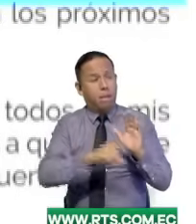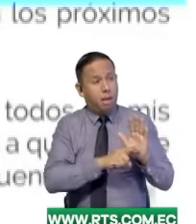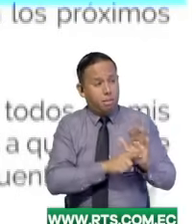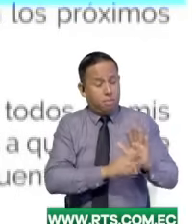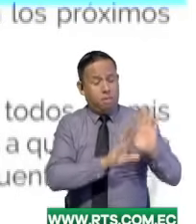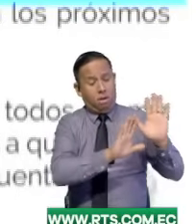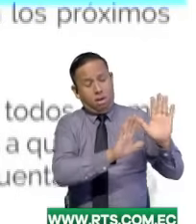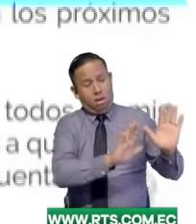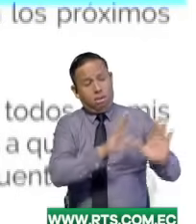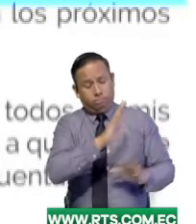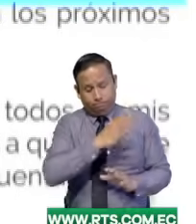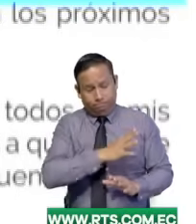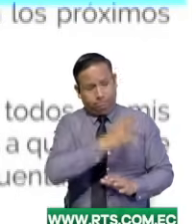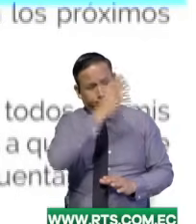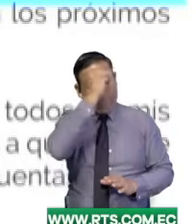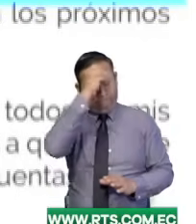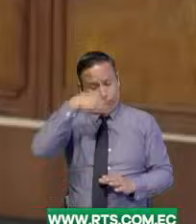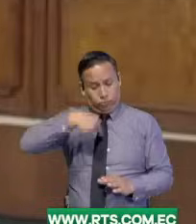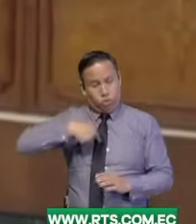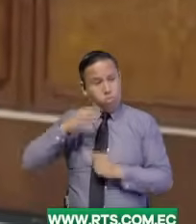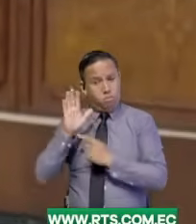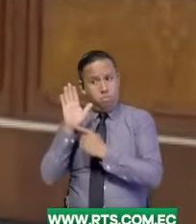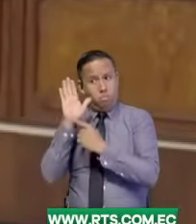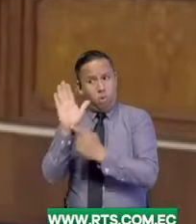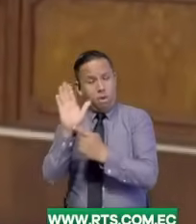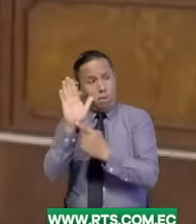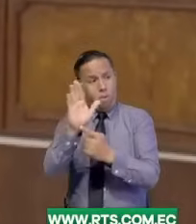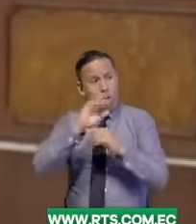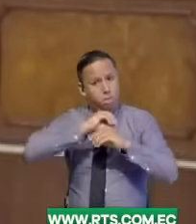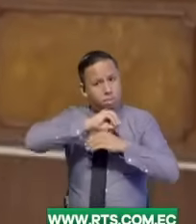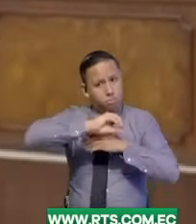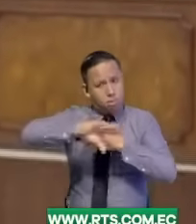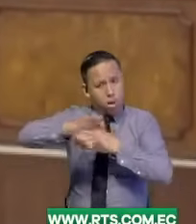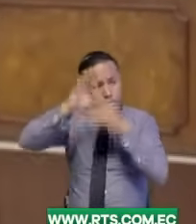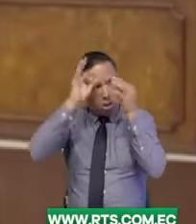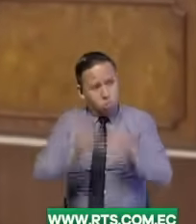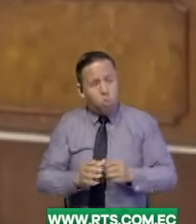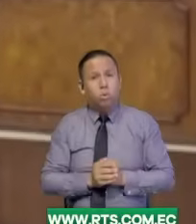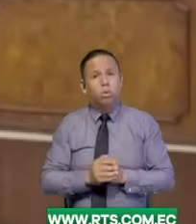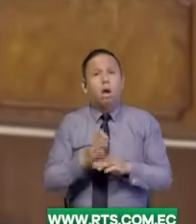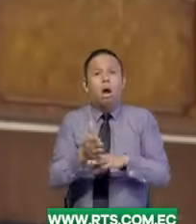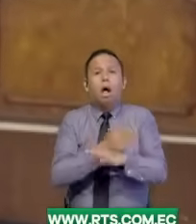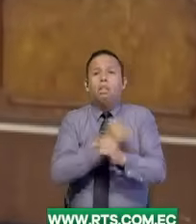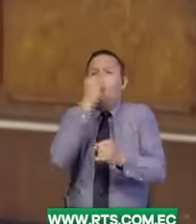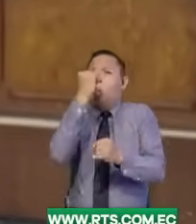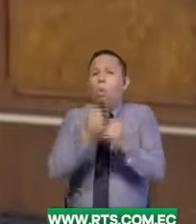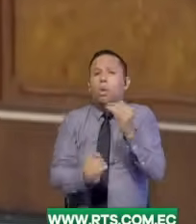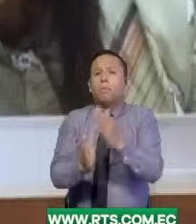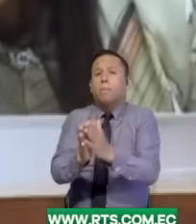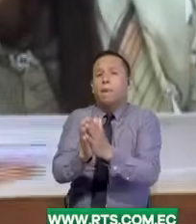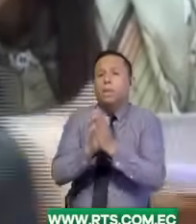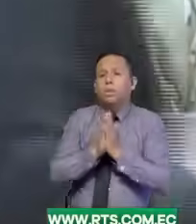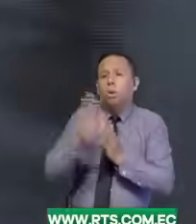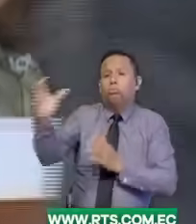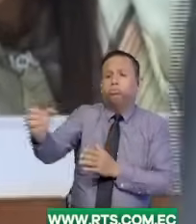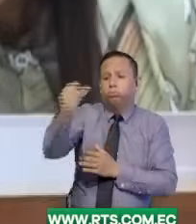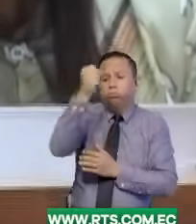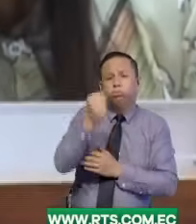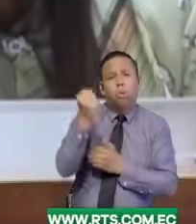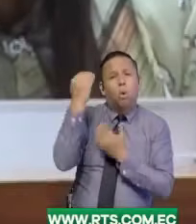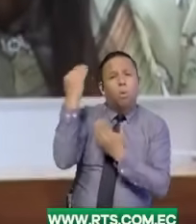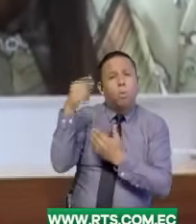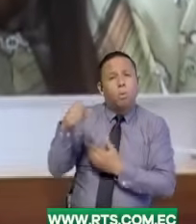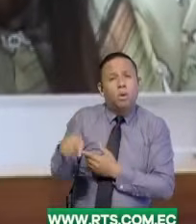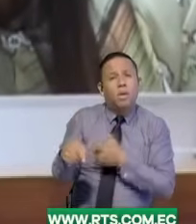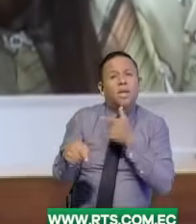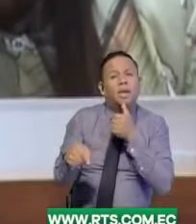sectores políticos en su contra. De hecho, la última solicitud de juicio político impulsada por el correísmo en contra de